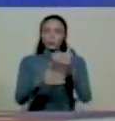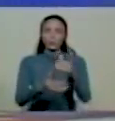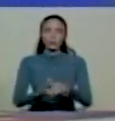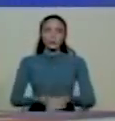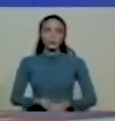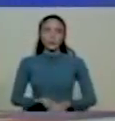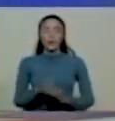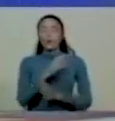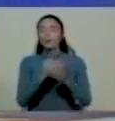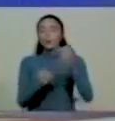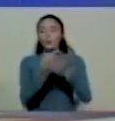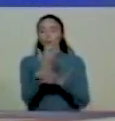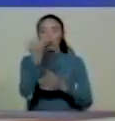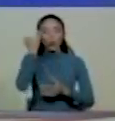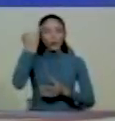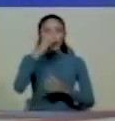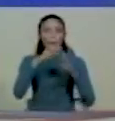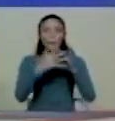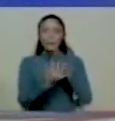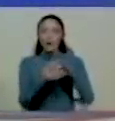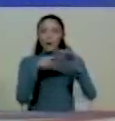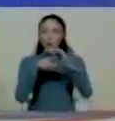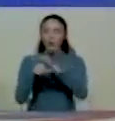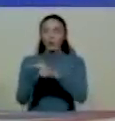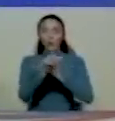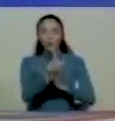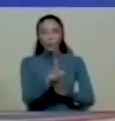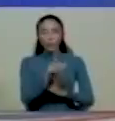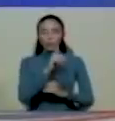Cuando se fundó Barrio Adentro 1,